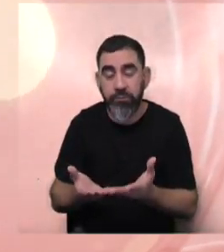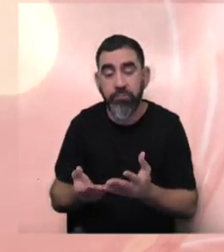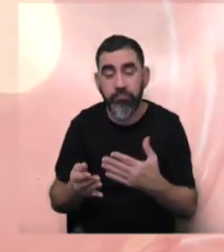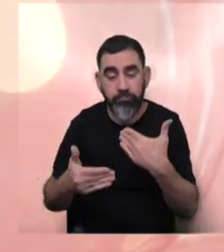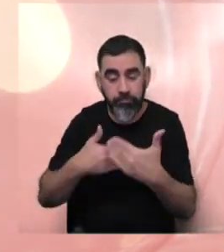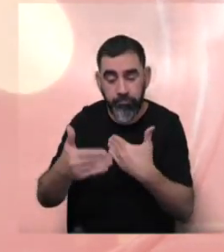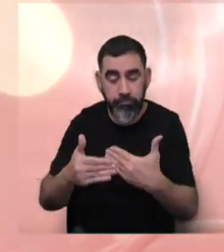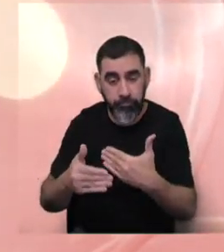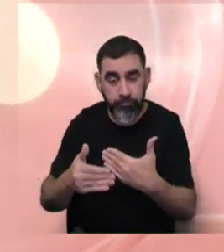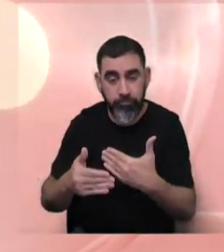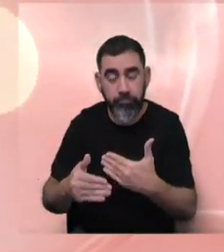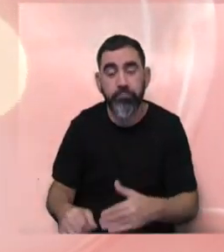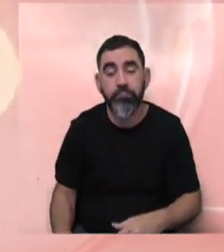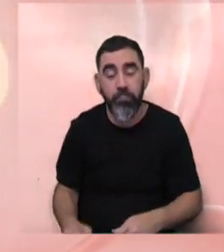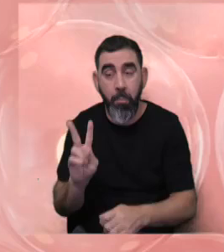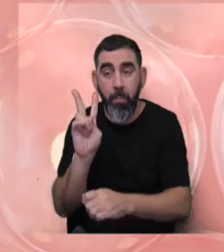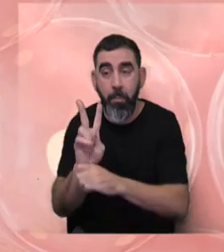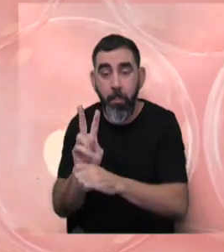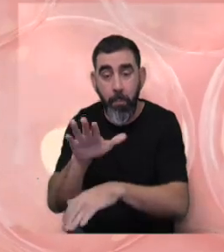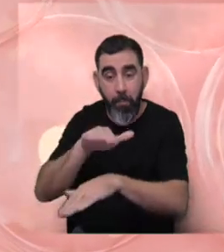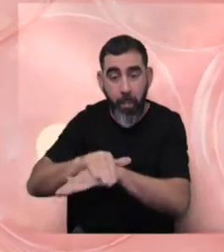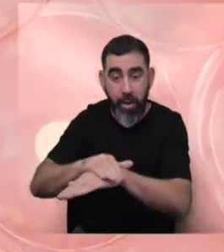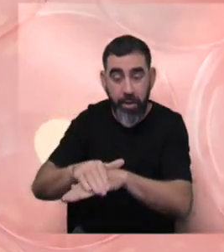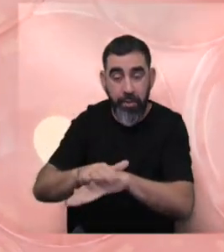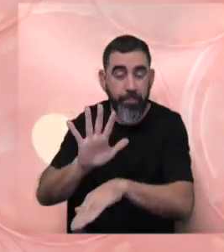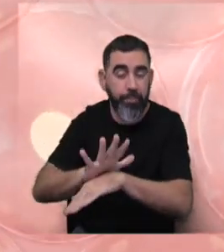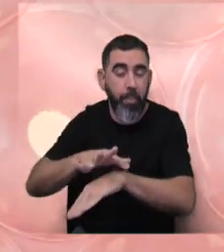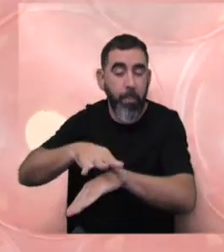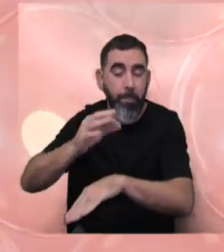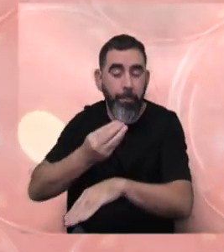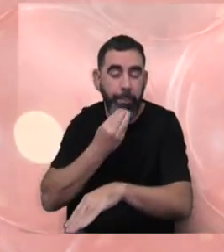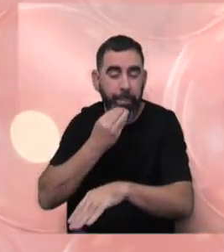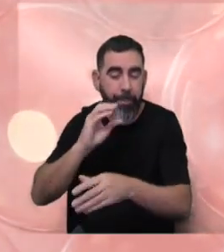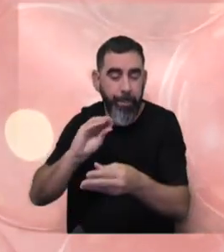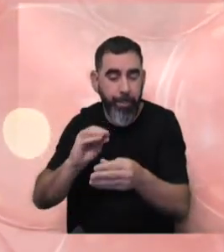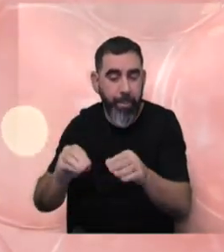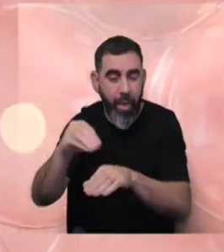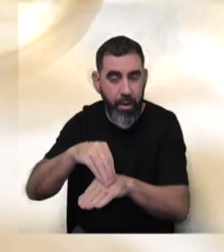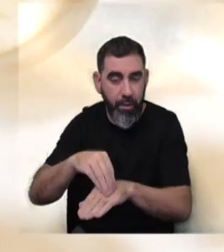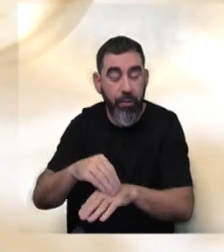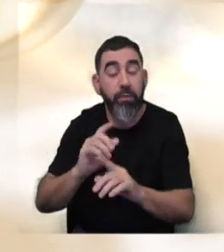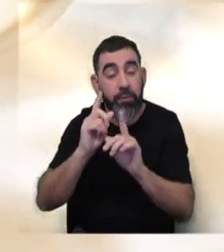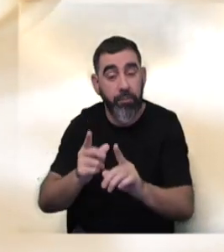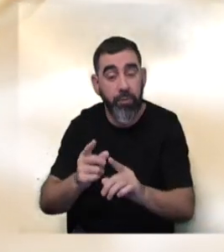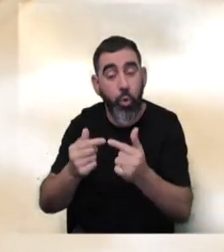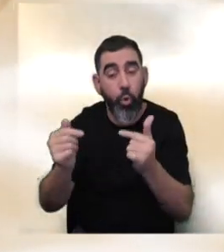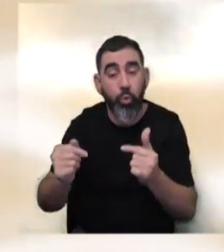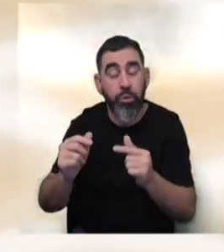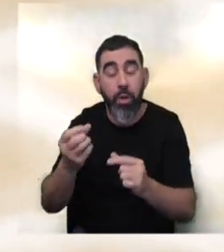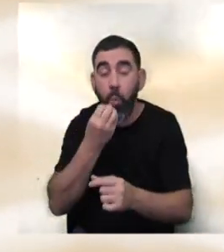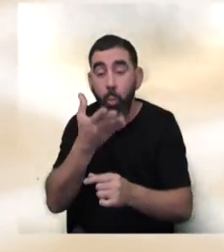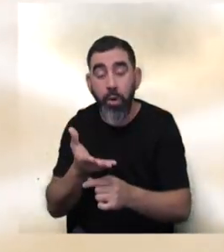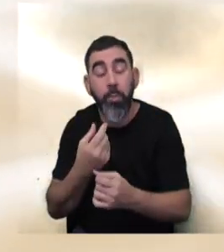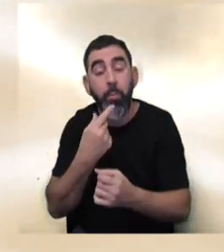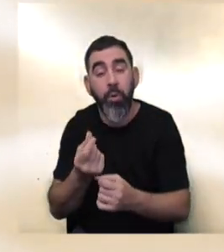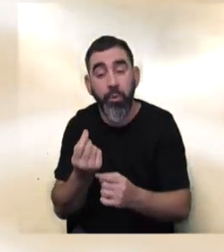las de actuar como una barrera, como sustituyendo la piel o sustituyendo otra membrana, sino que tiene propiedades biológicas porque